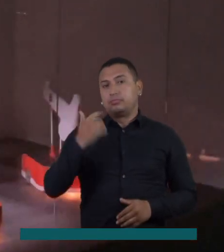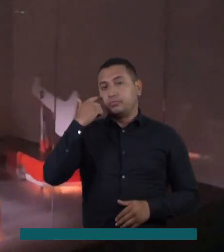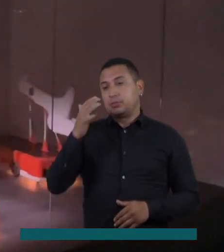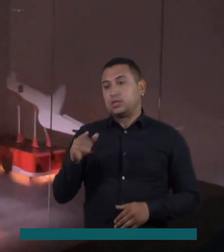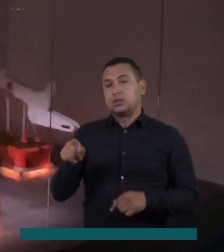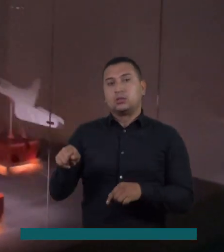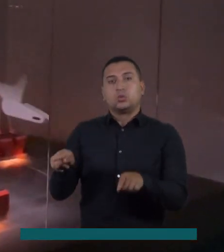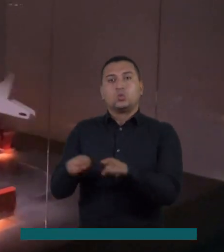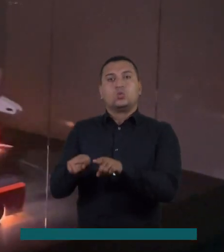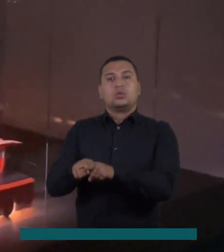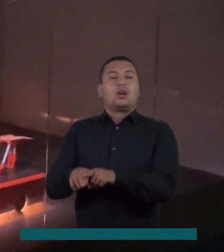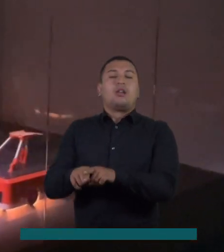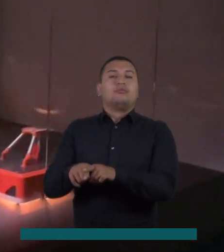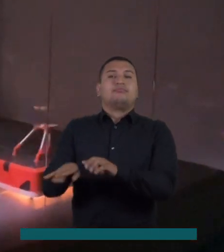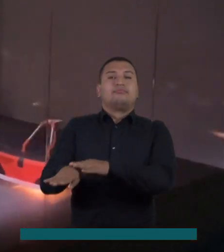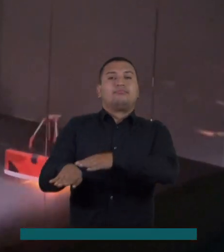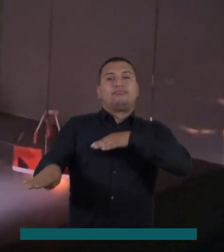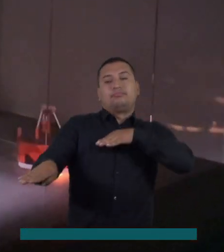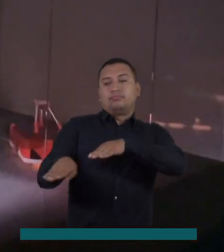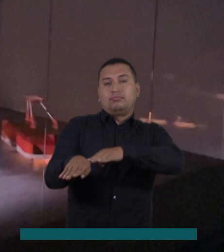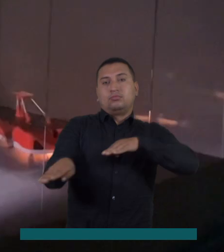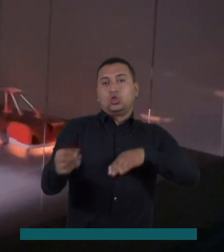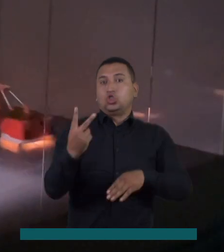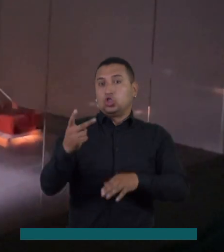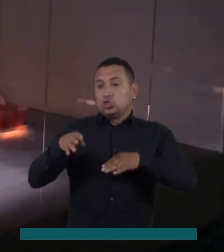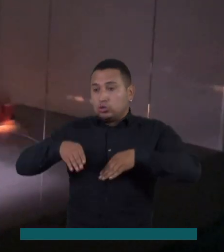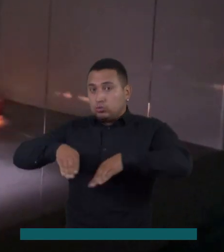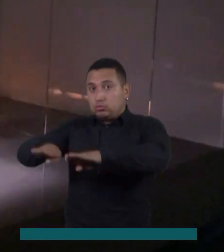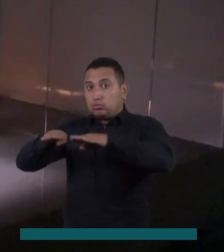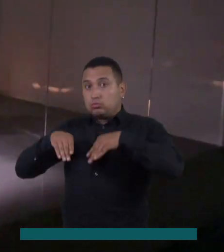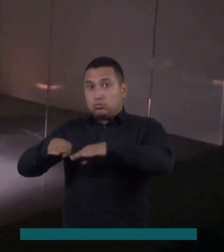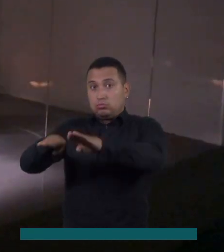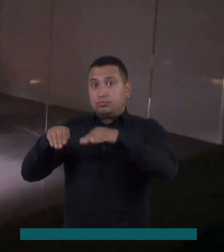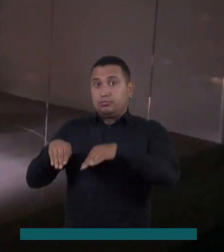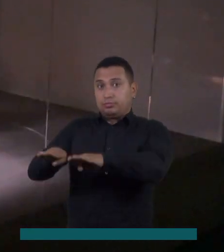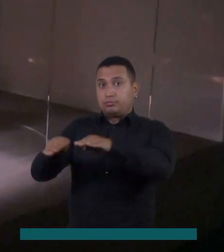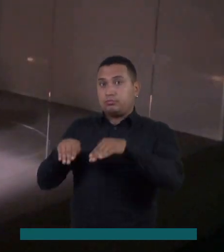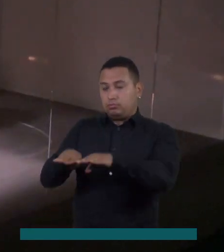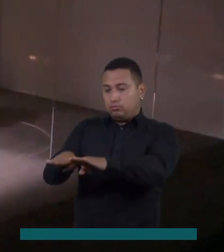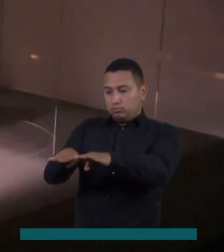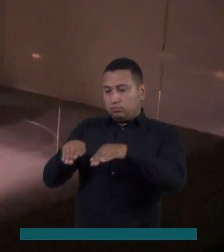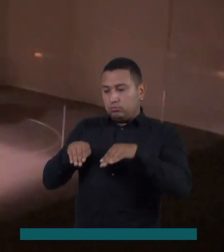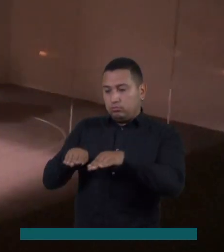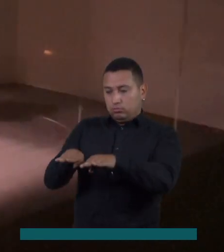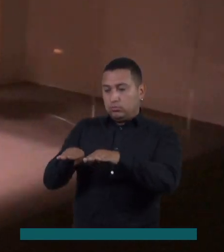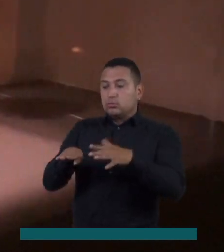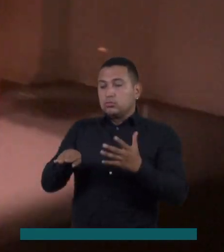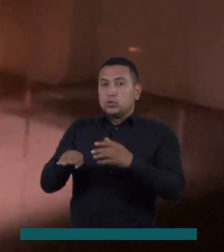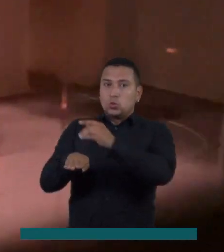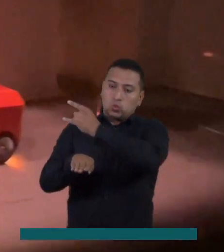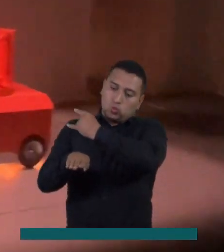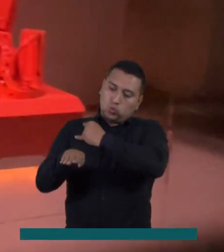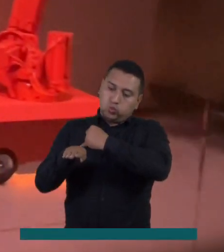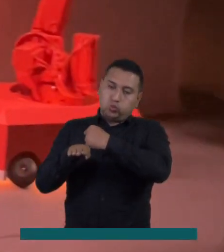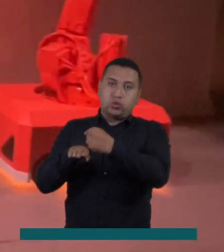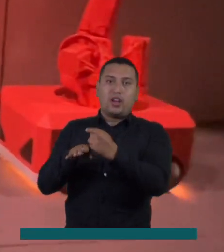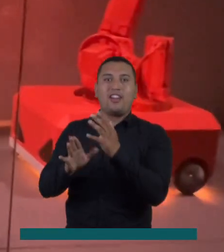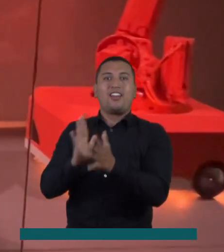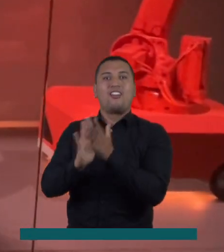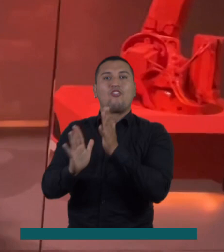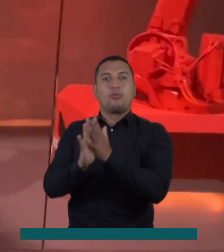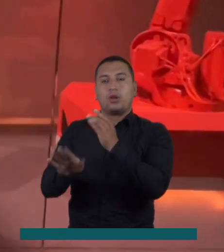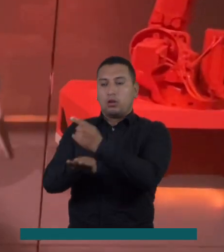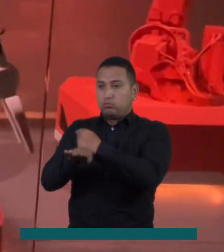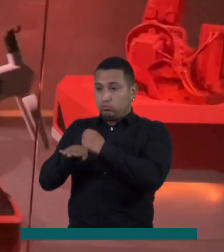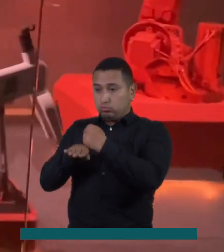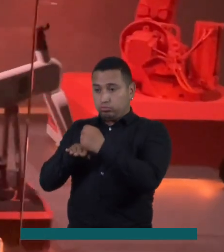dos carriles, tres carriles, por ejemplo, de tráfico y por ahí va pasando la descarga. Una vez que llega la descarga, pues vemos ya